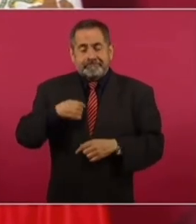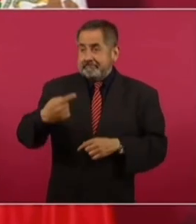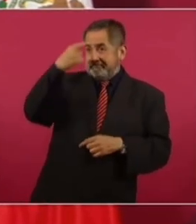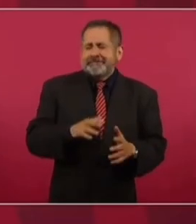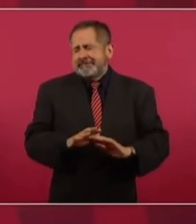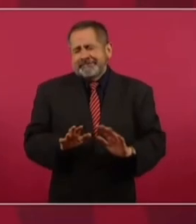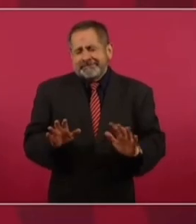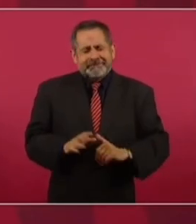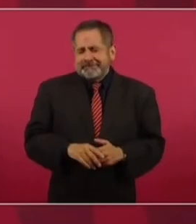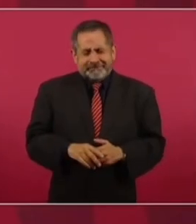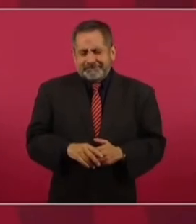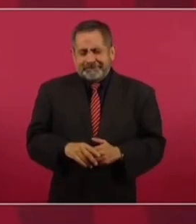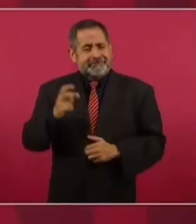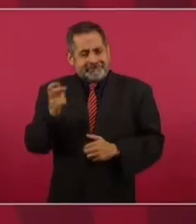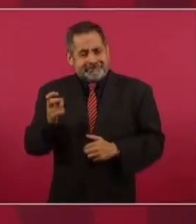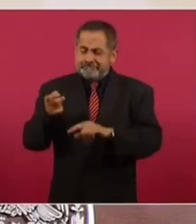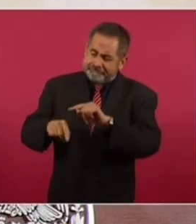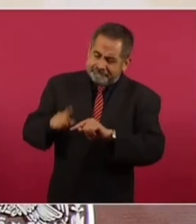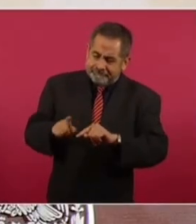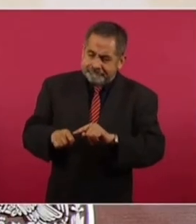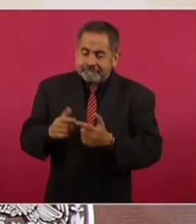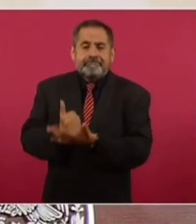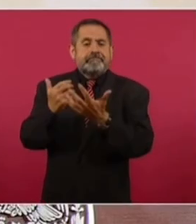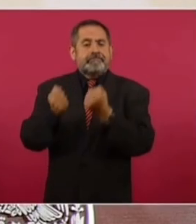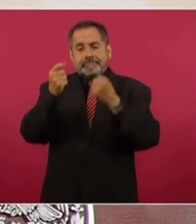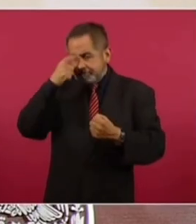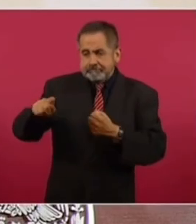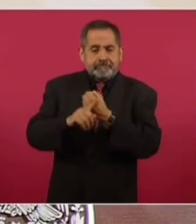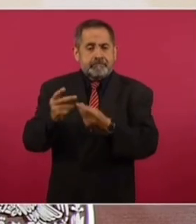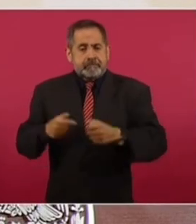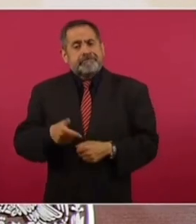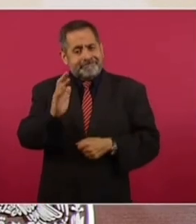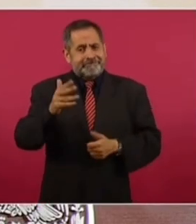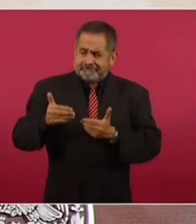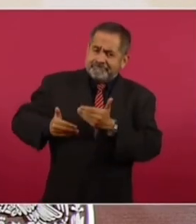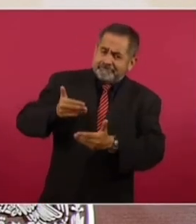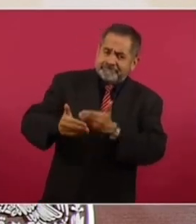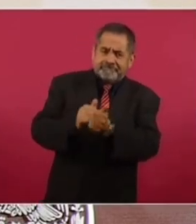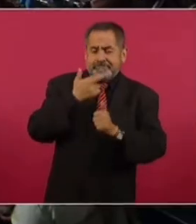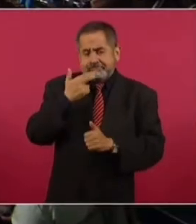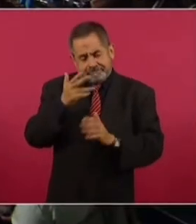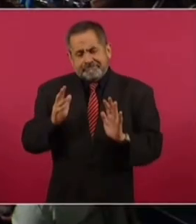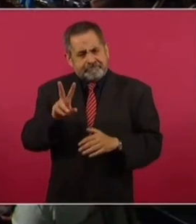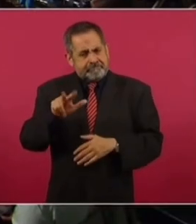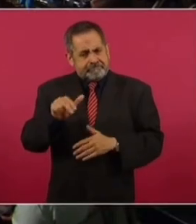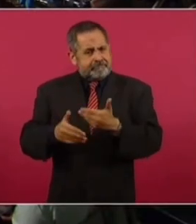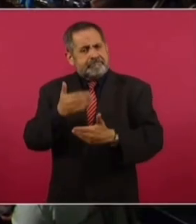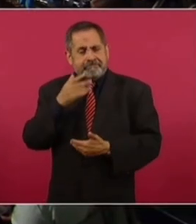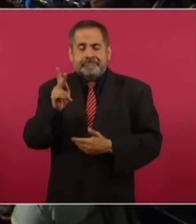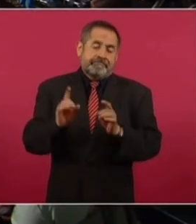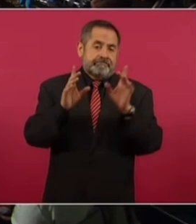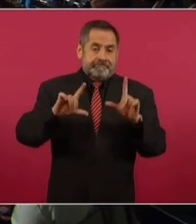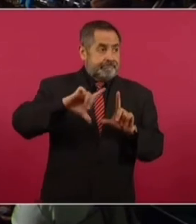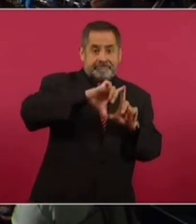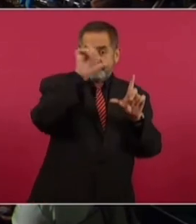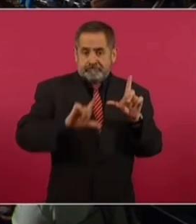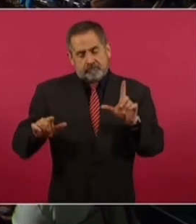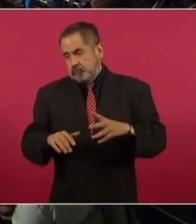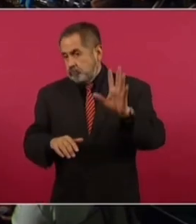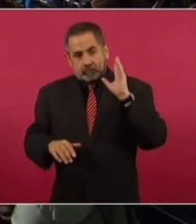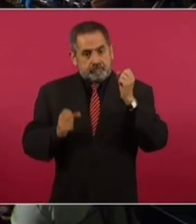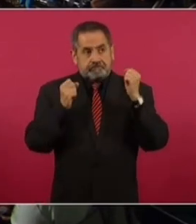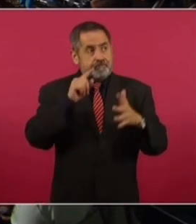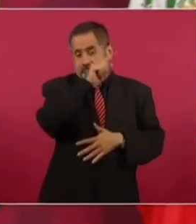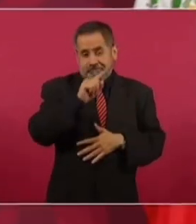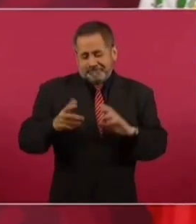vida materialista. Todo eso es lo que nos va a ayudar a ir resolviendo el problema. Y vamos avanzando. Nada más que el país estaba